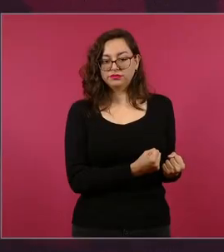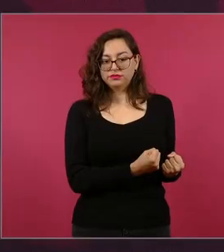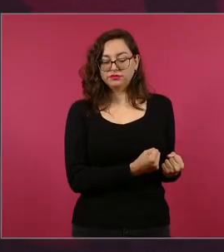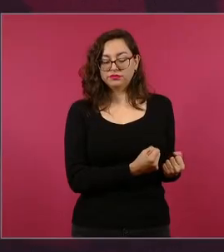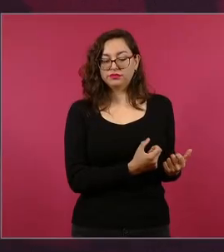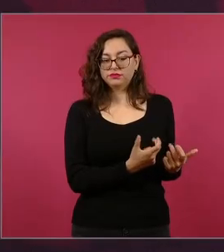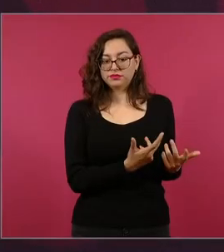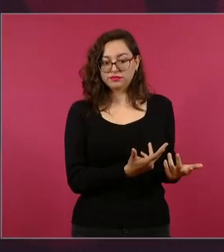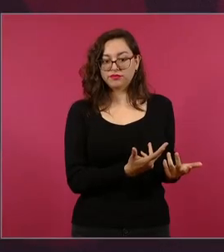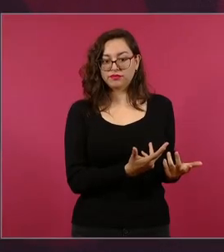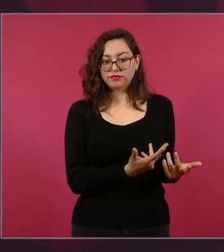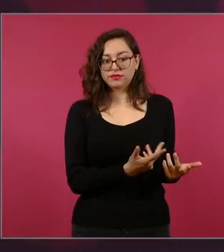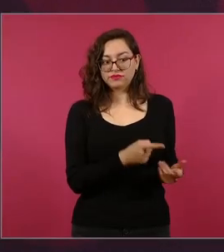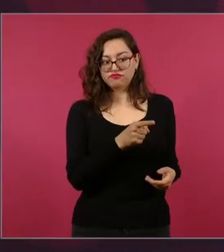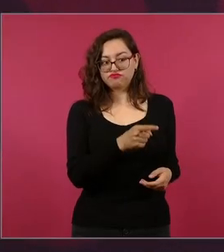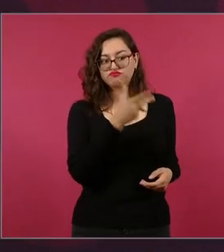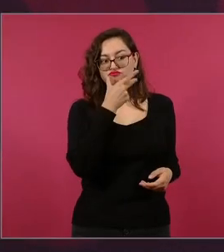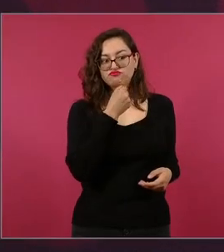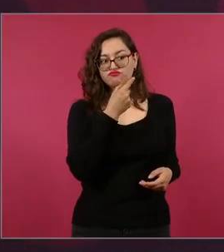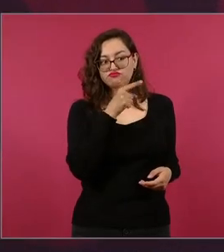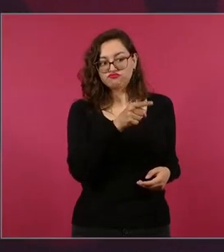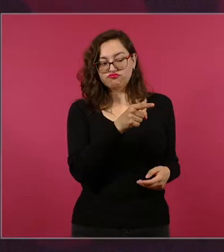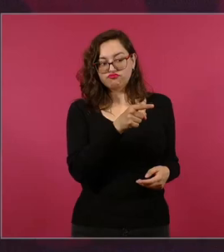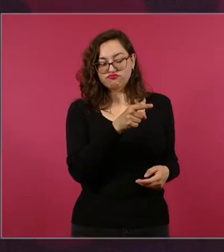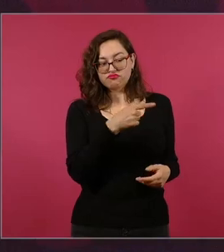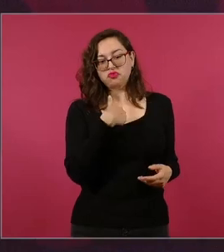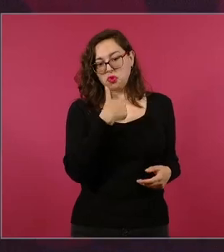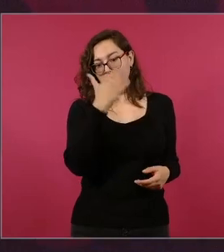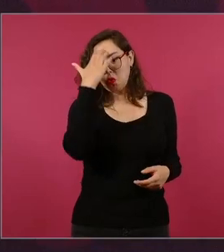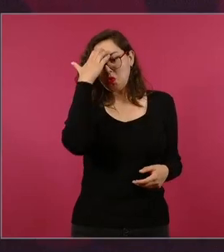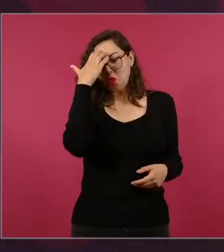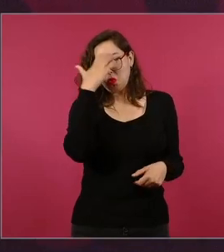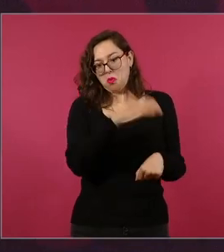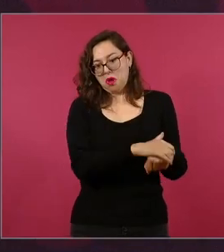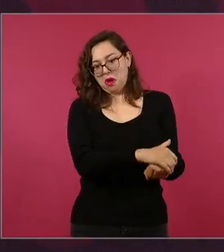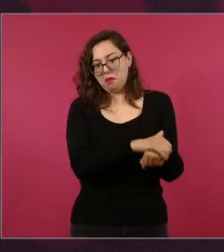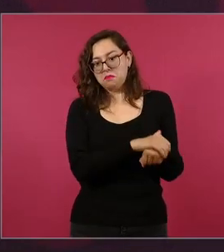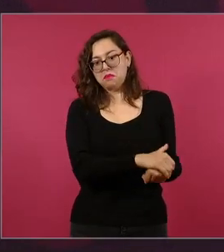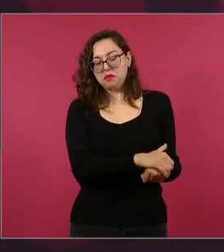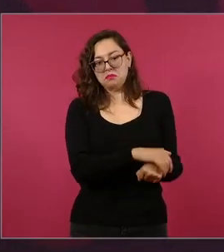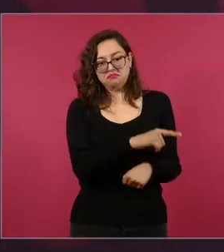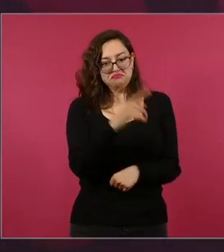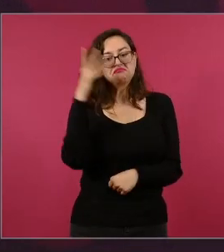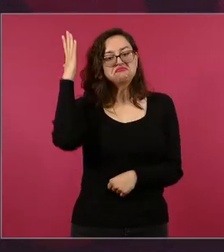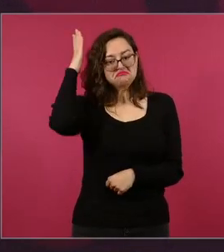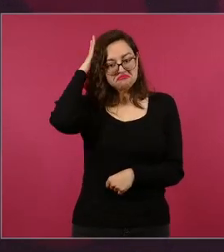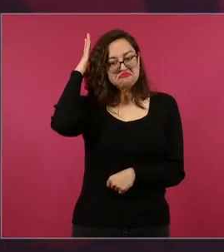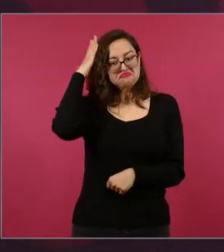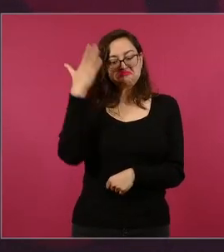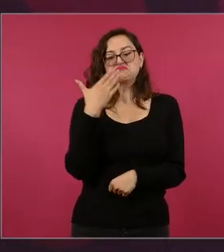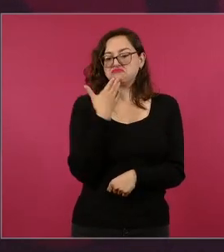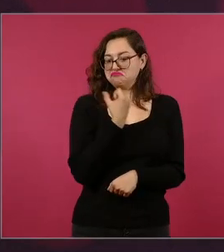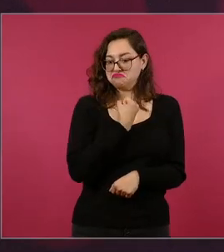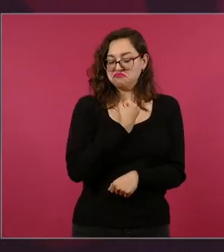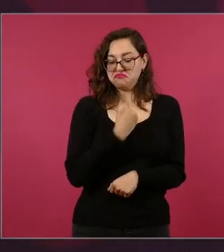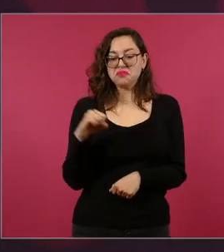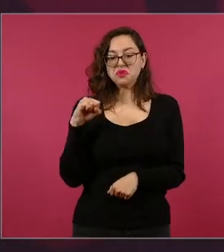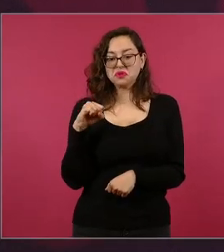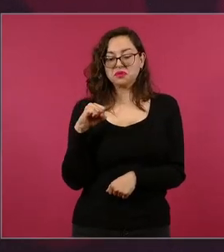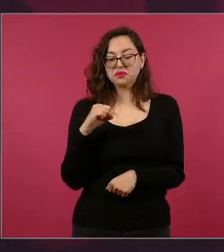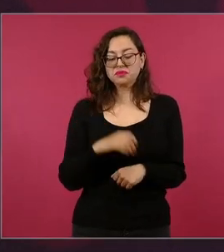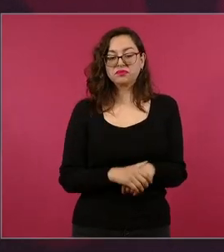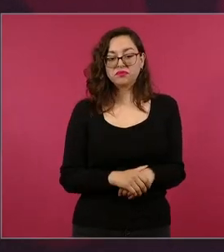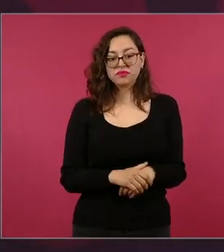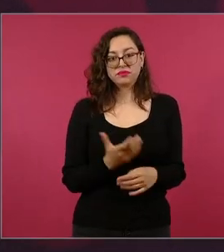que lo conocí, es mi amigo, gran dirigente, lo conocí